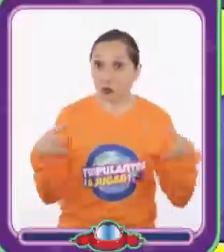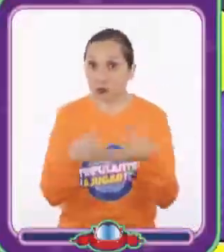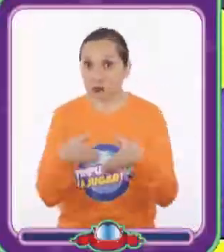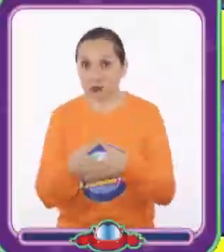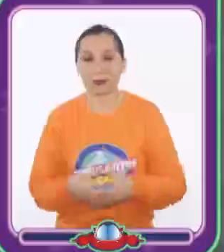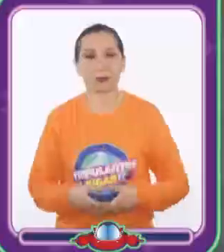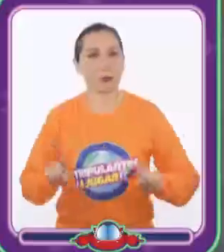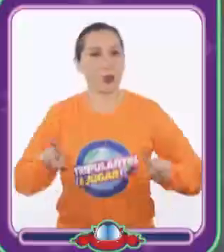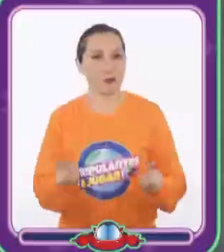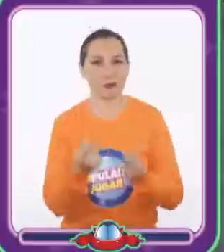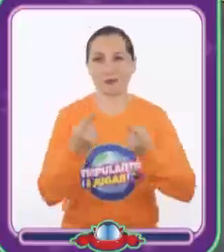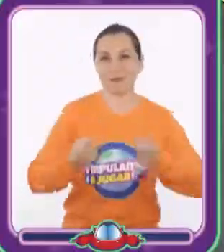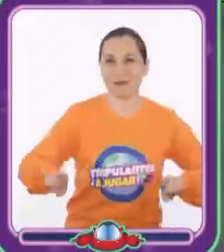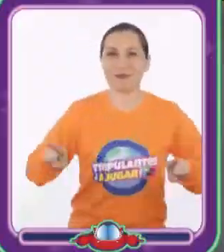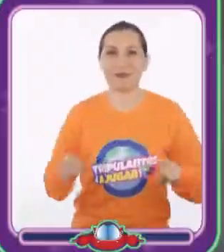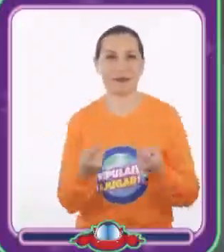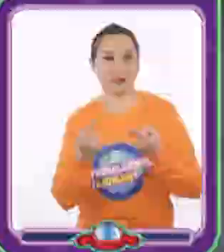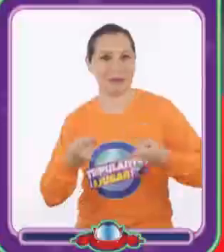Vamos, tripulación.